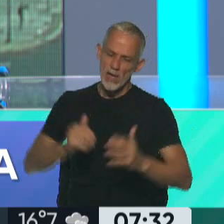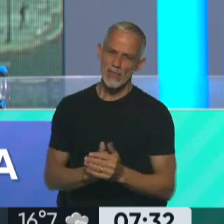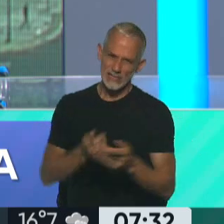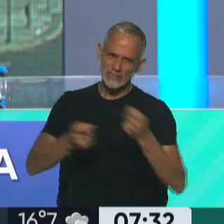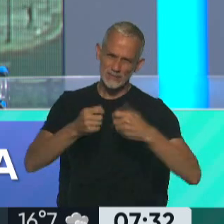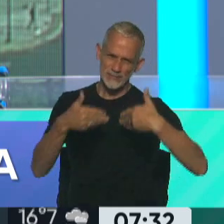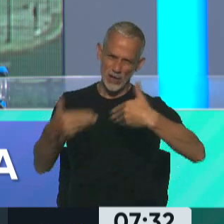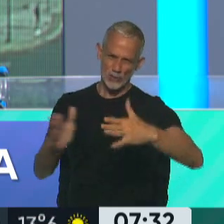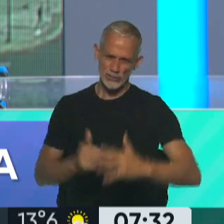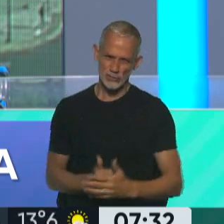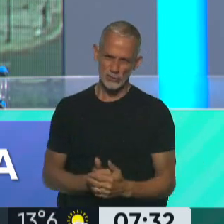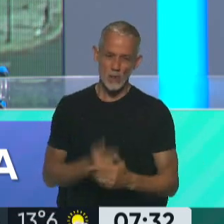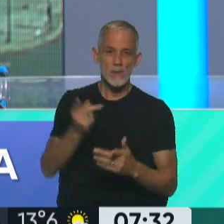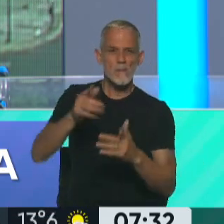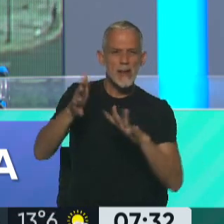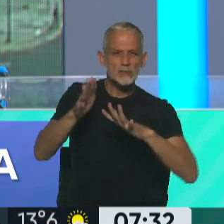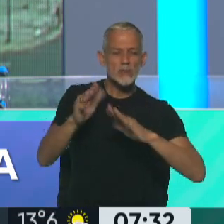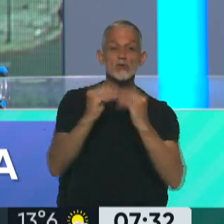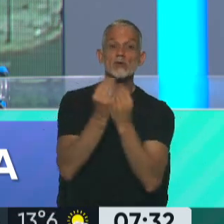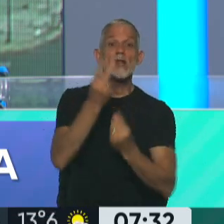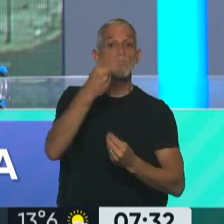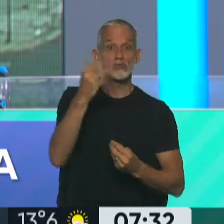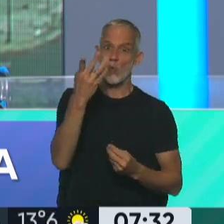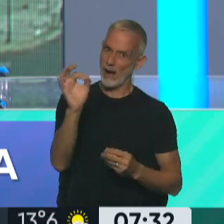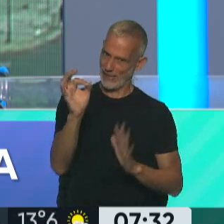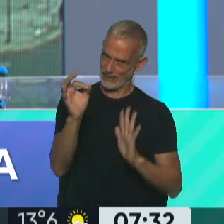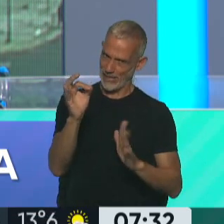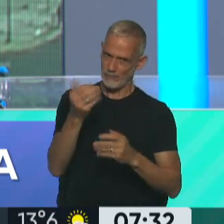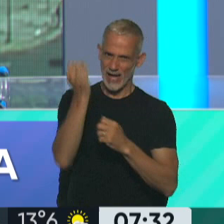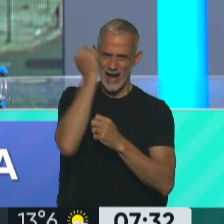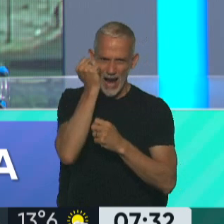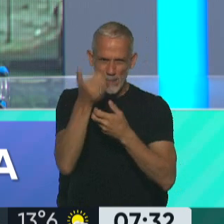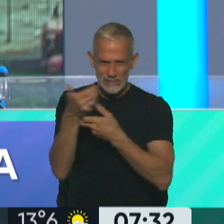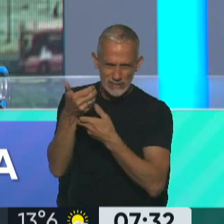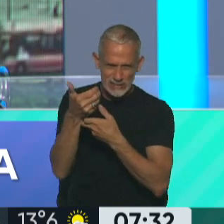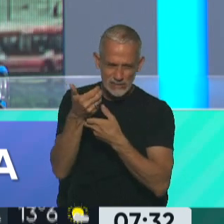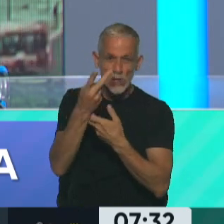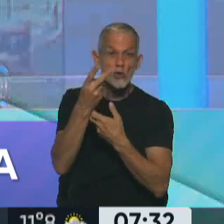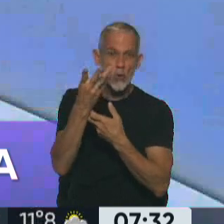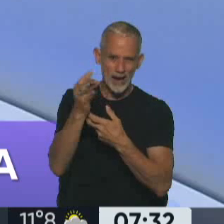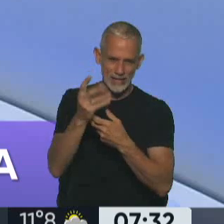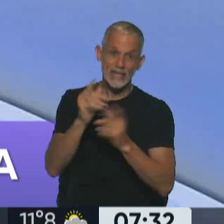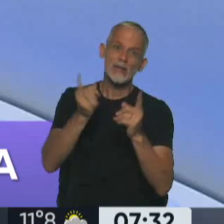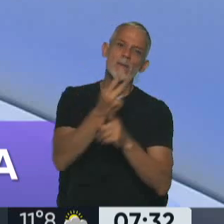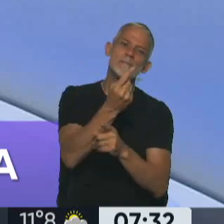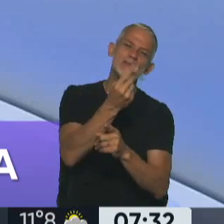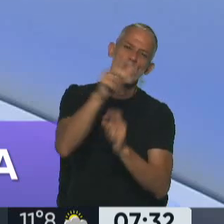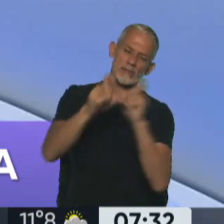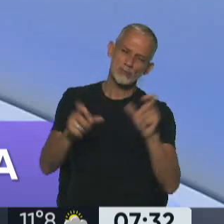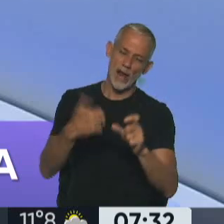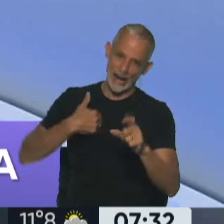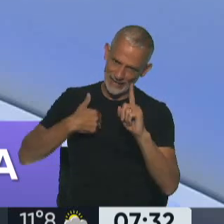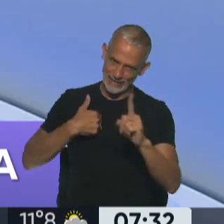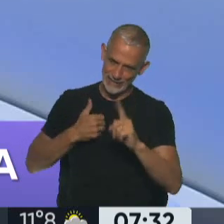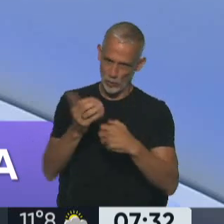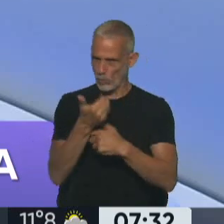bueno, ya hay alrededor de 240 rehenes en manos de Hamas. Recordemos que hay argentinos, ¿no? 21 compatriotas. Además,